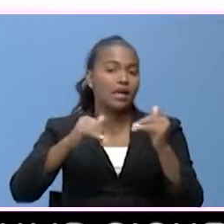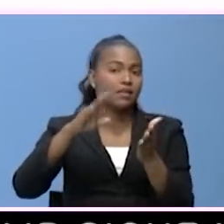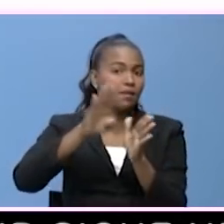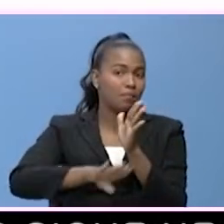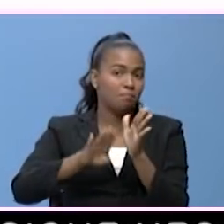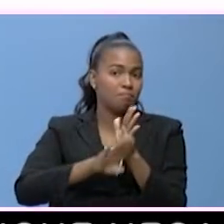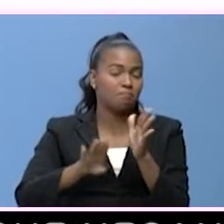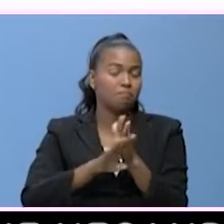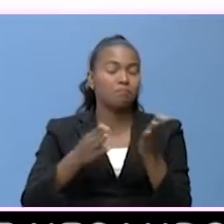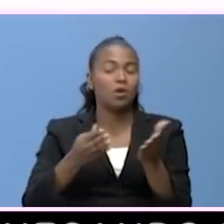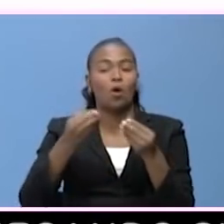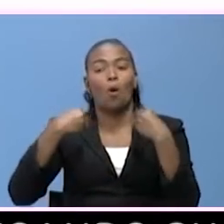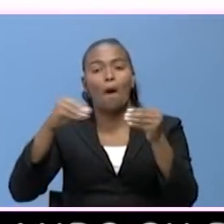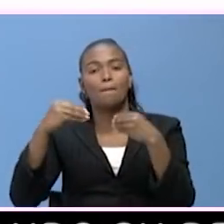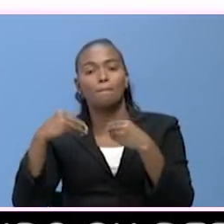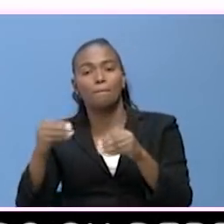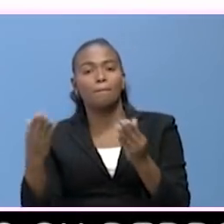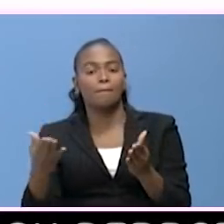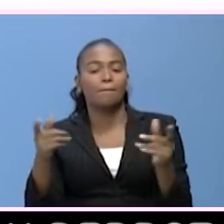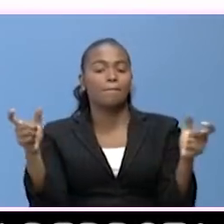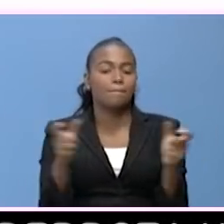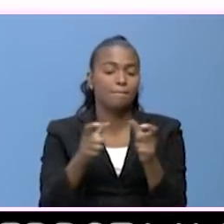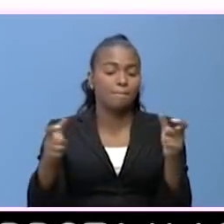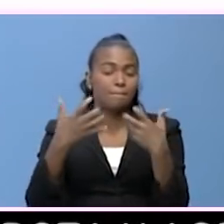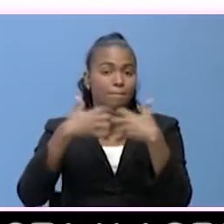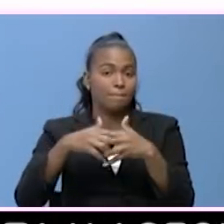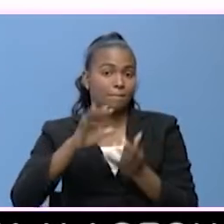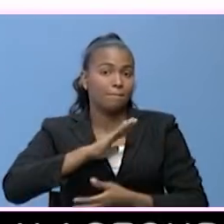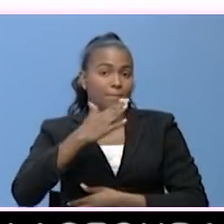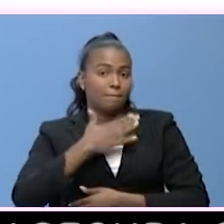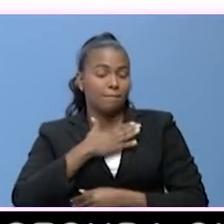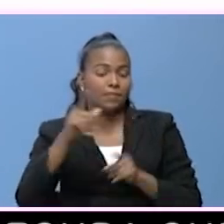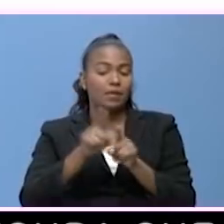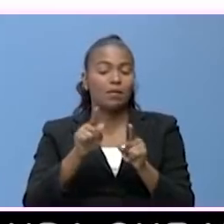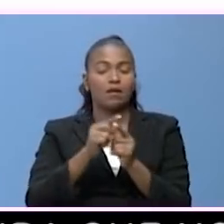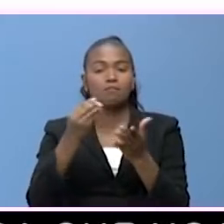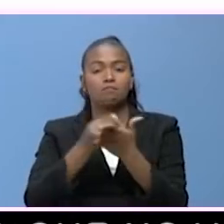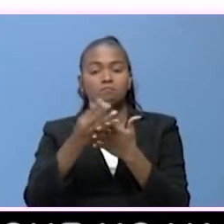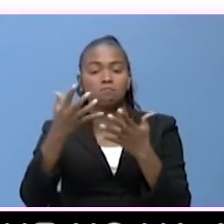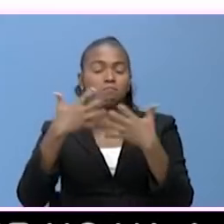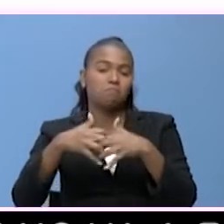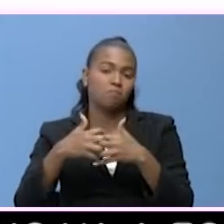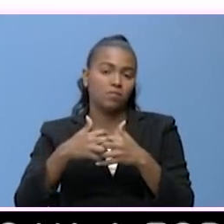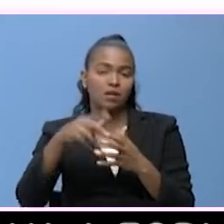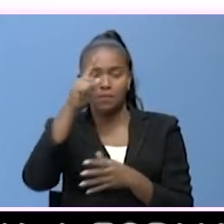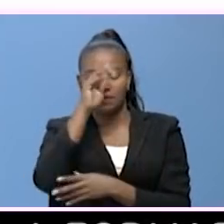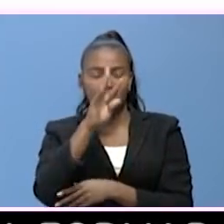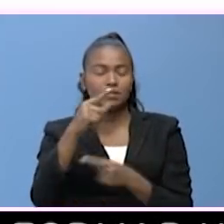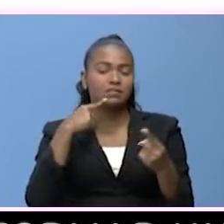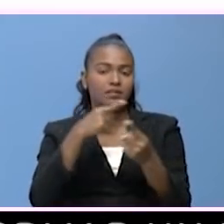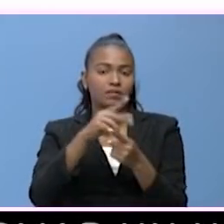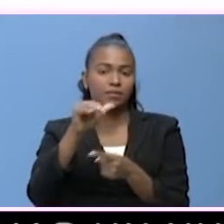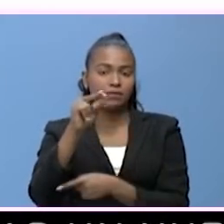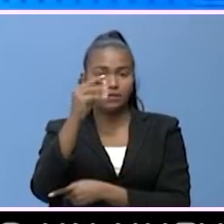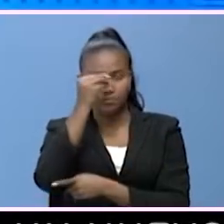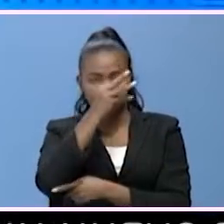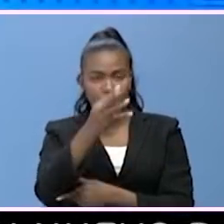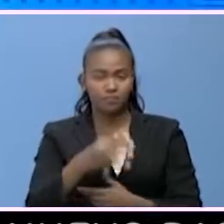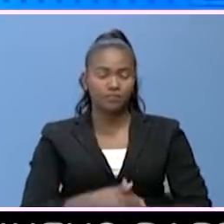bajo costo, comercio, micro y pequeñas empresas y manufactura. Para 4RD Noticias, Melvin